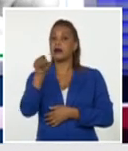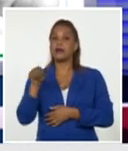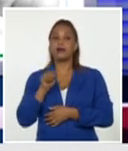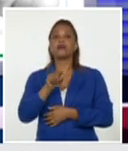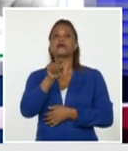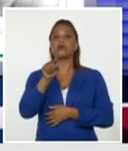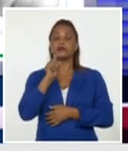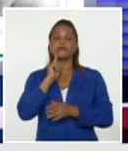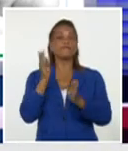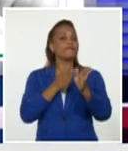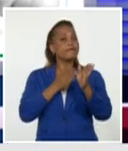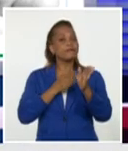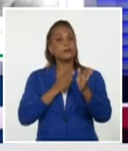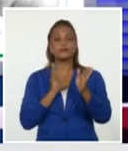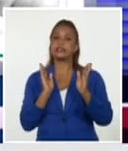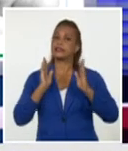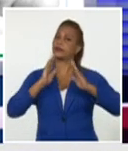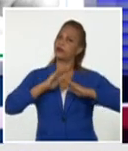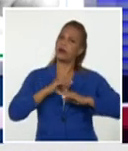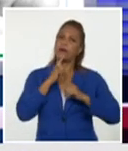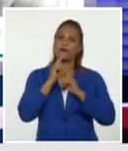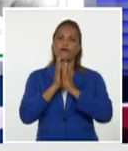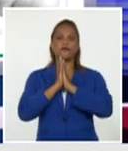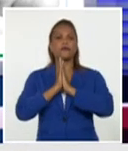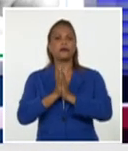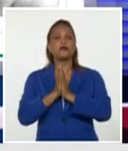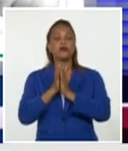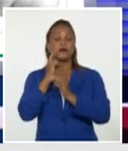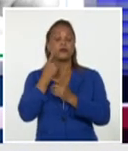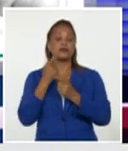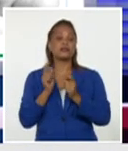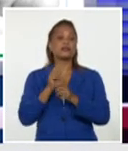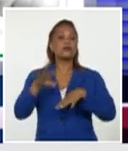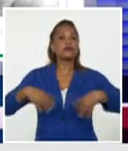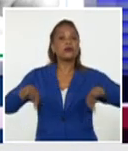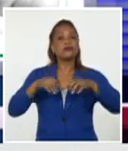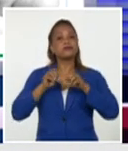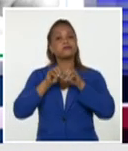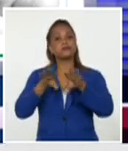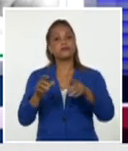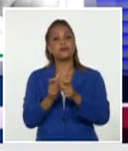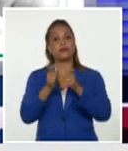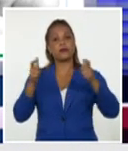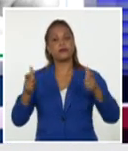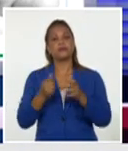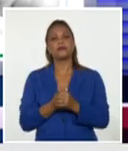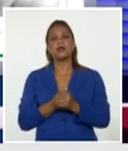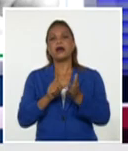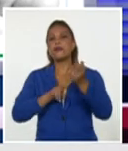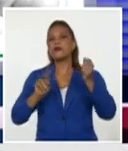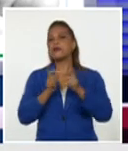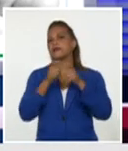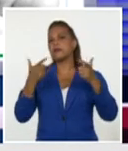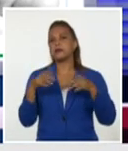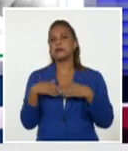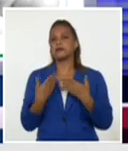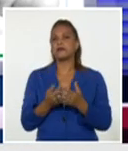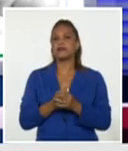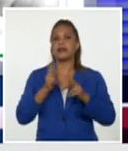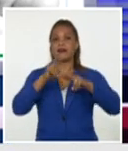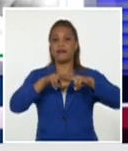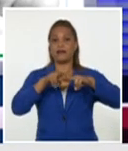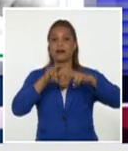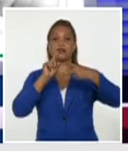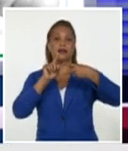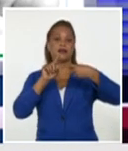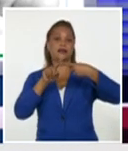el escenario desfavorable desde el punto de vista epidemiológico. Las provincias con mayores cifras de contagio en esta jornada, La Habana y Santiago de